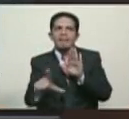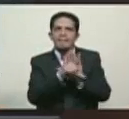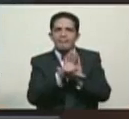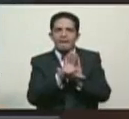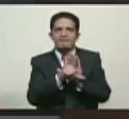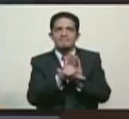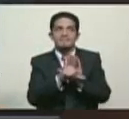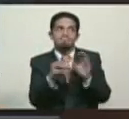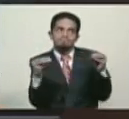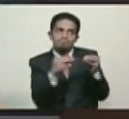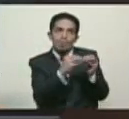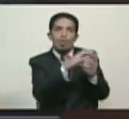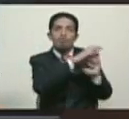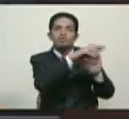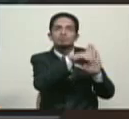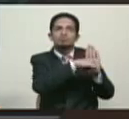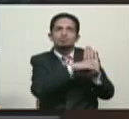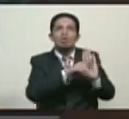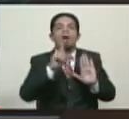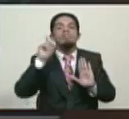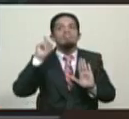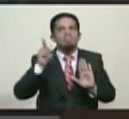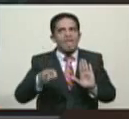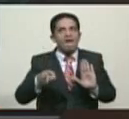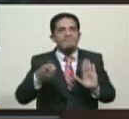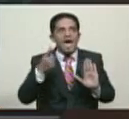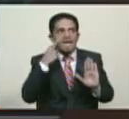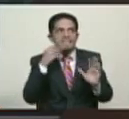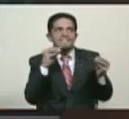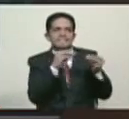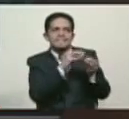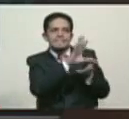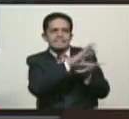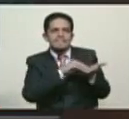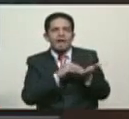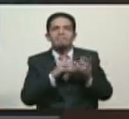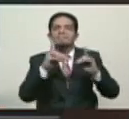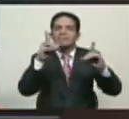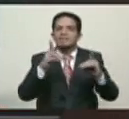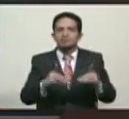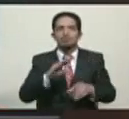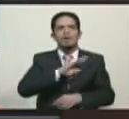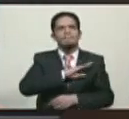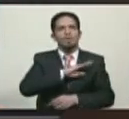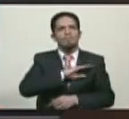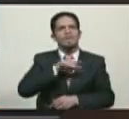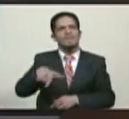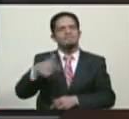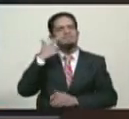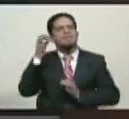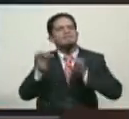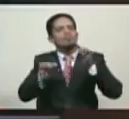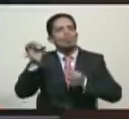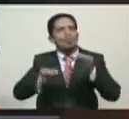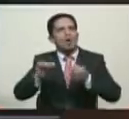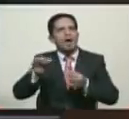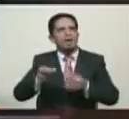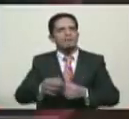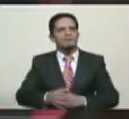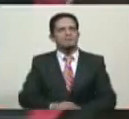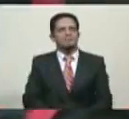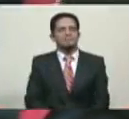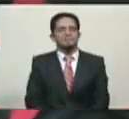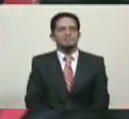nuestra Constitución deben hacer valer las sentencias y decisiones emitidas por los tribunales del país.